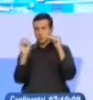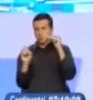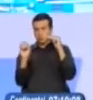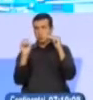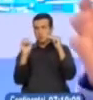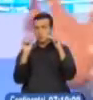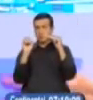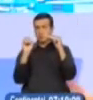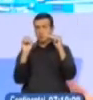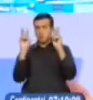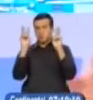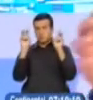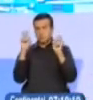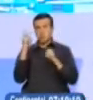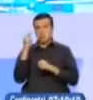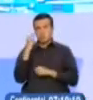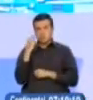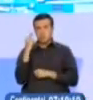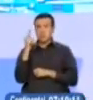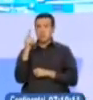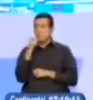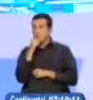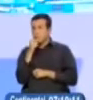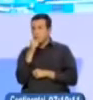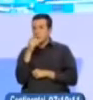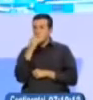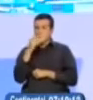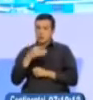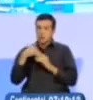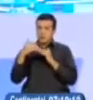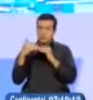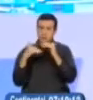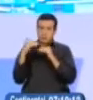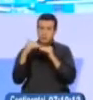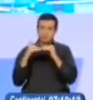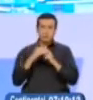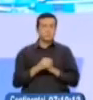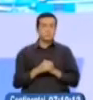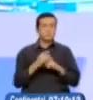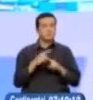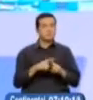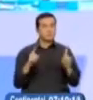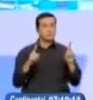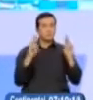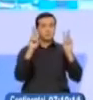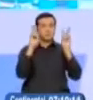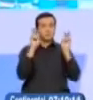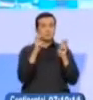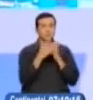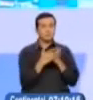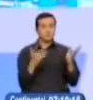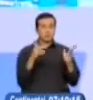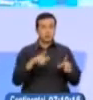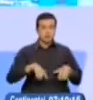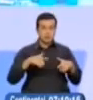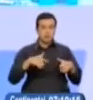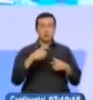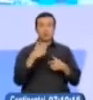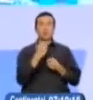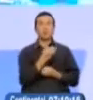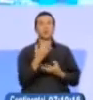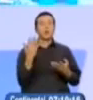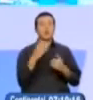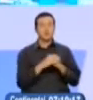entre lo que aparece en la encuesta y lo que obtuvo realmente en el resultado oficial, y la diferencia con respecto a Lenín Moreno es